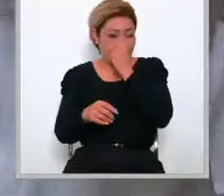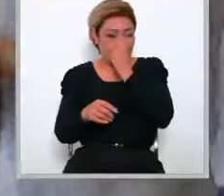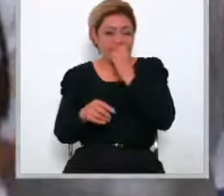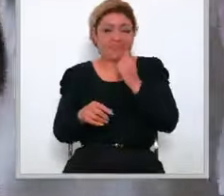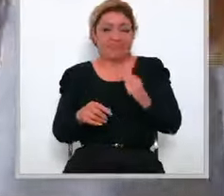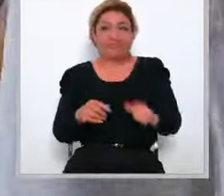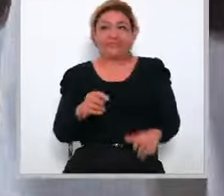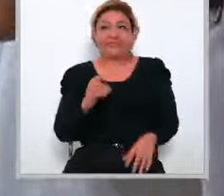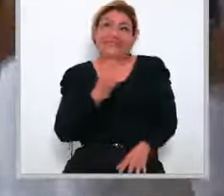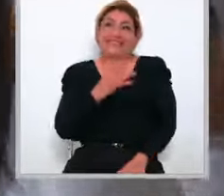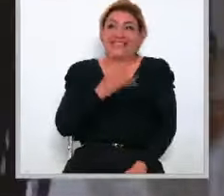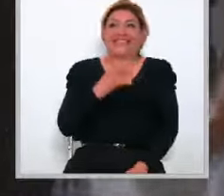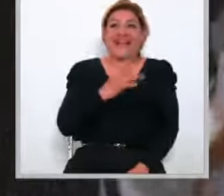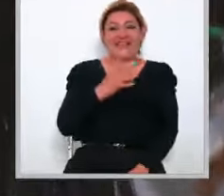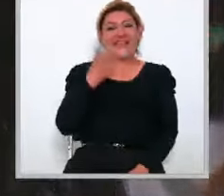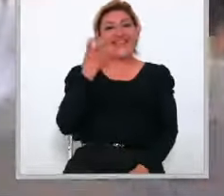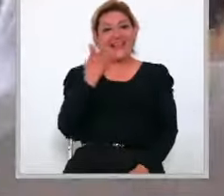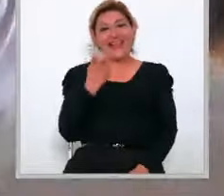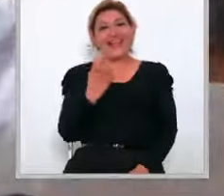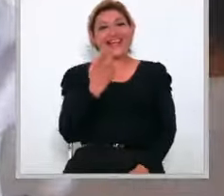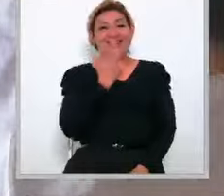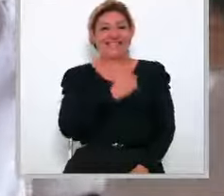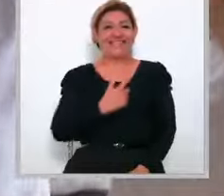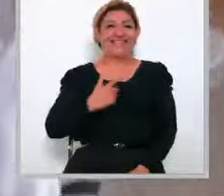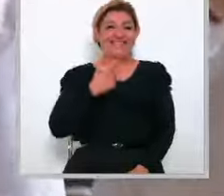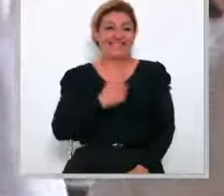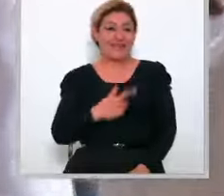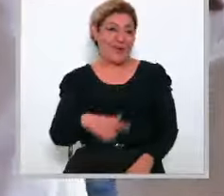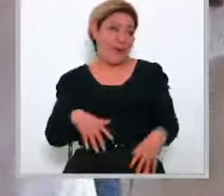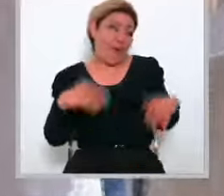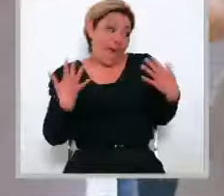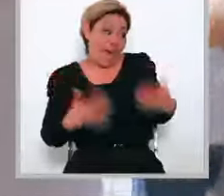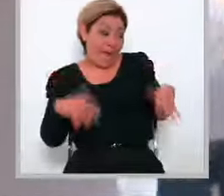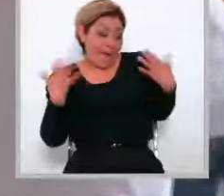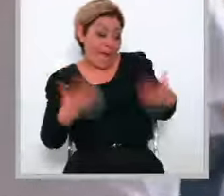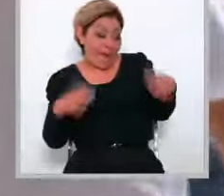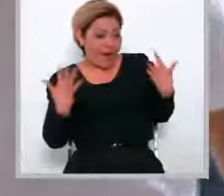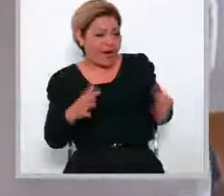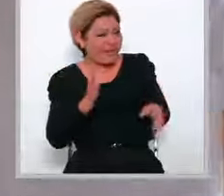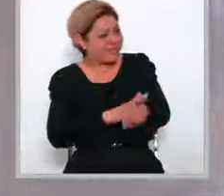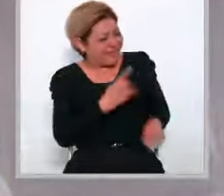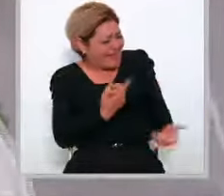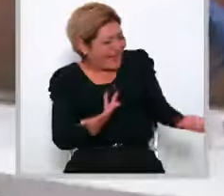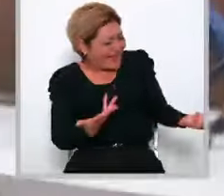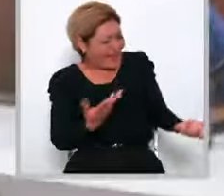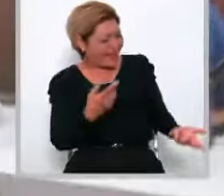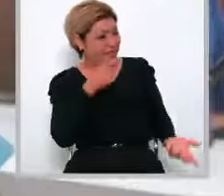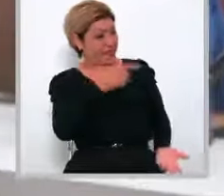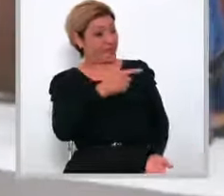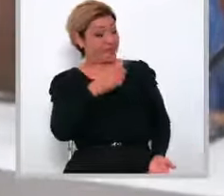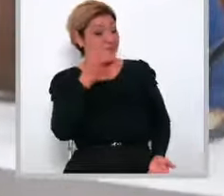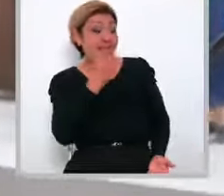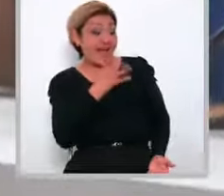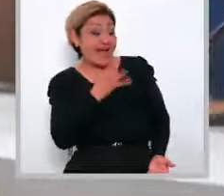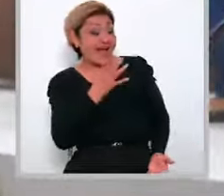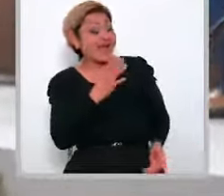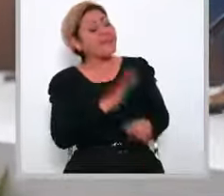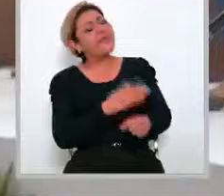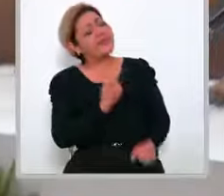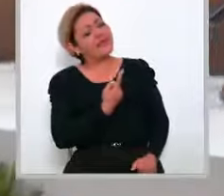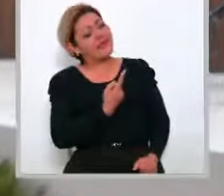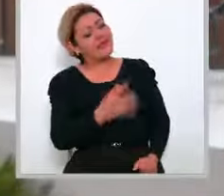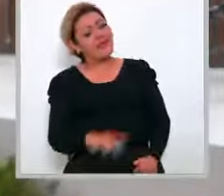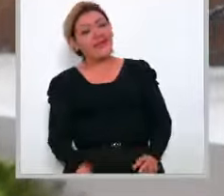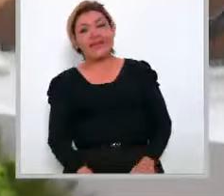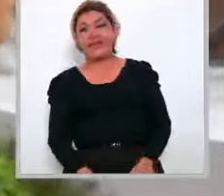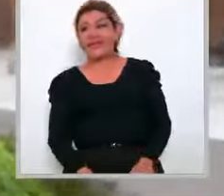Como de terror, pues. Oye, también tenemos de alguna otra forma algunos, pues de repente